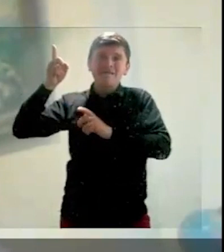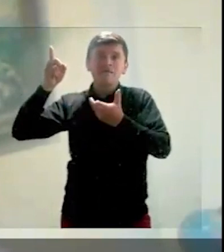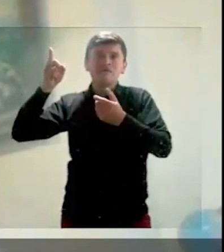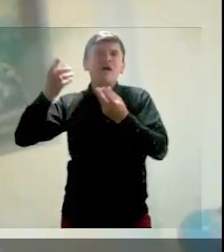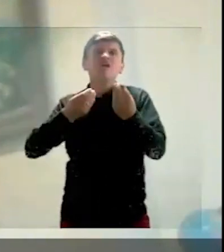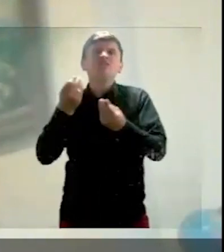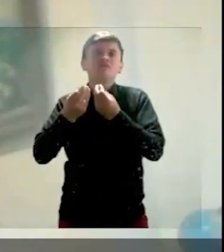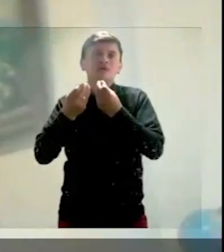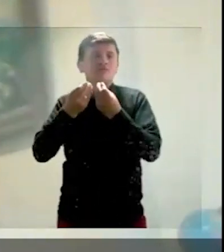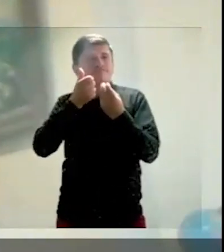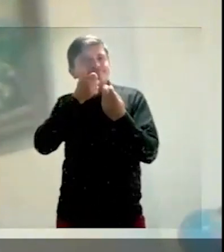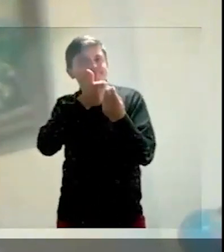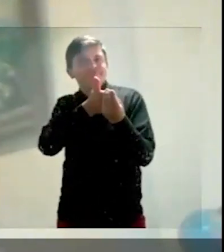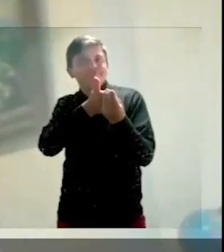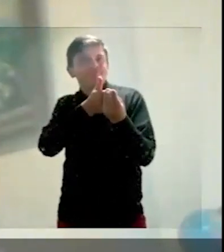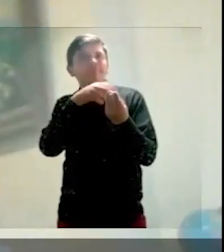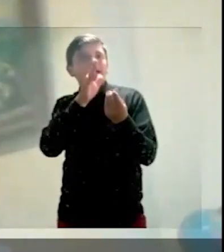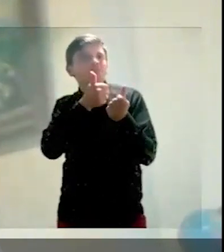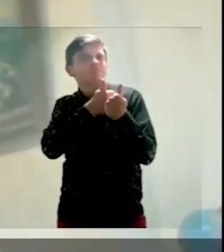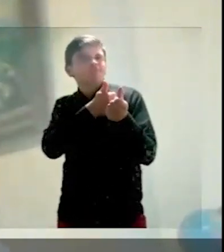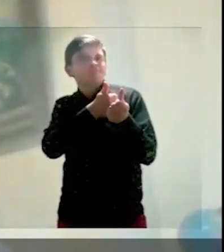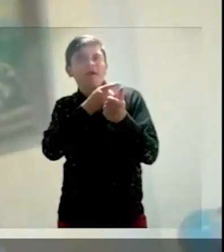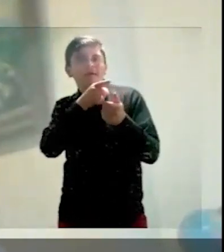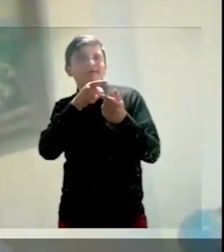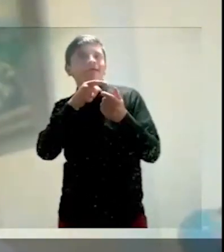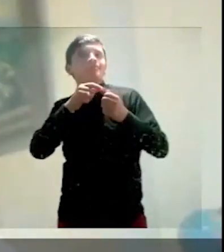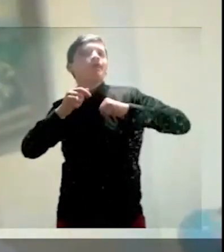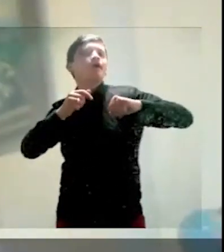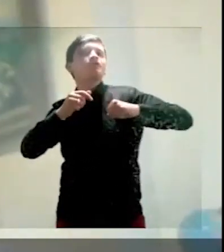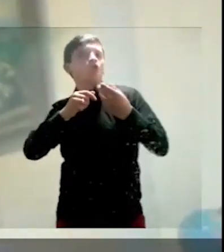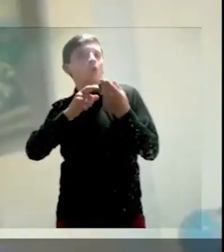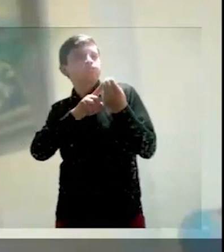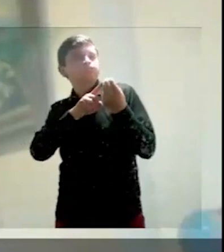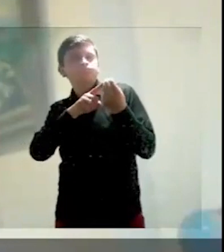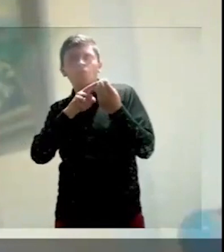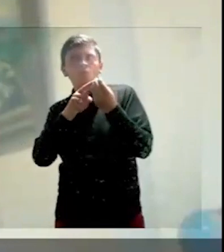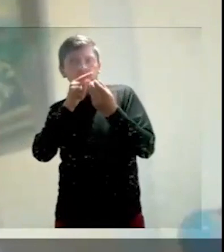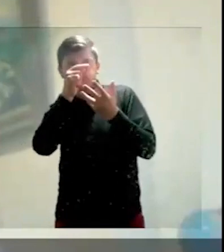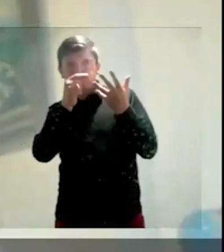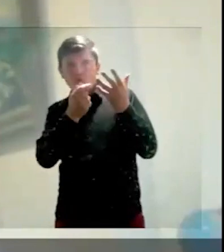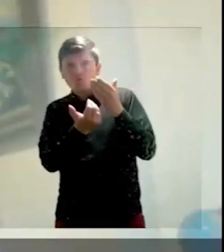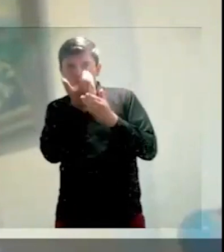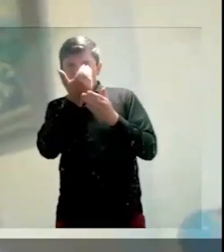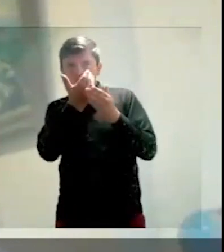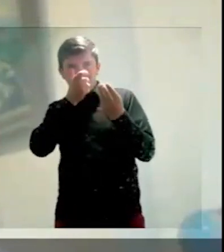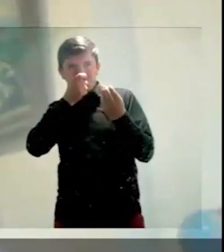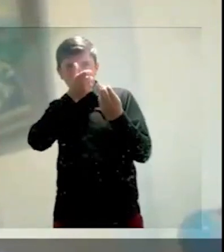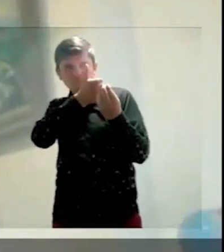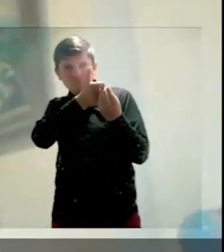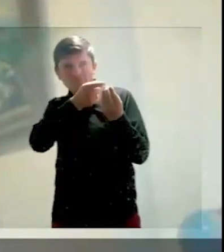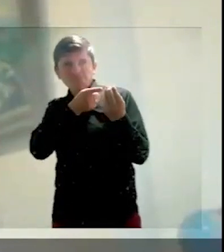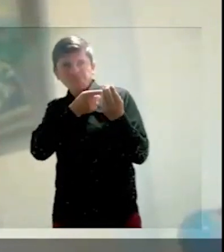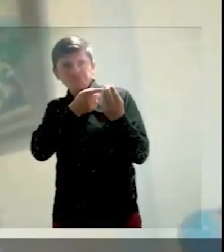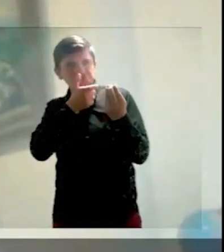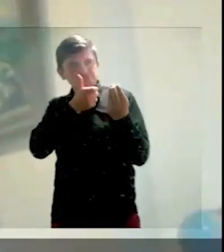haciendo el seguimiento. Les está haciendo el seguimiento a ver si realmente va logrando que sean unos